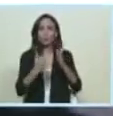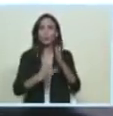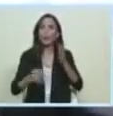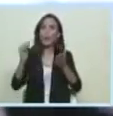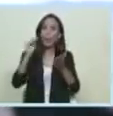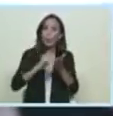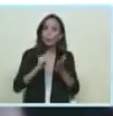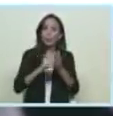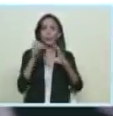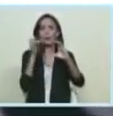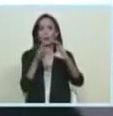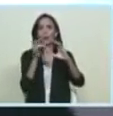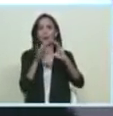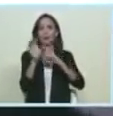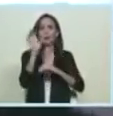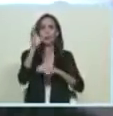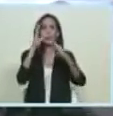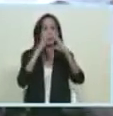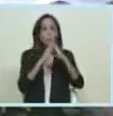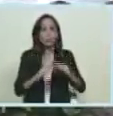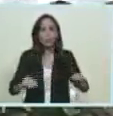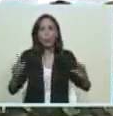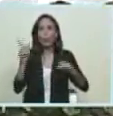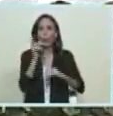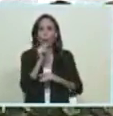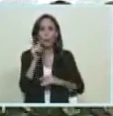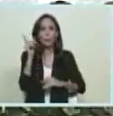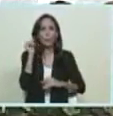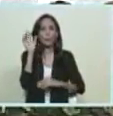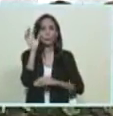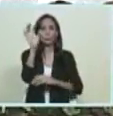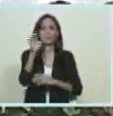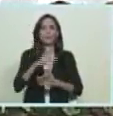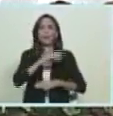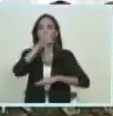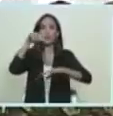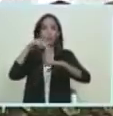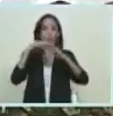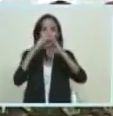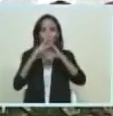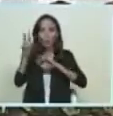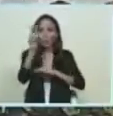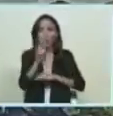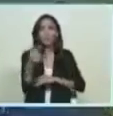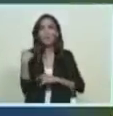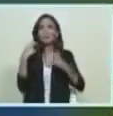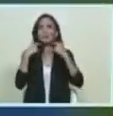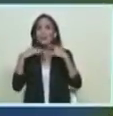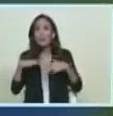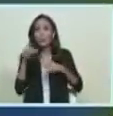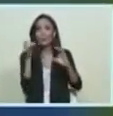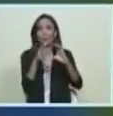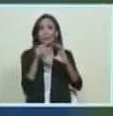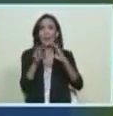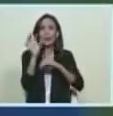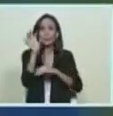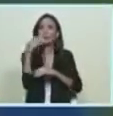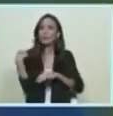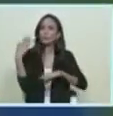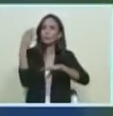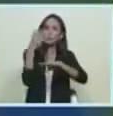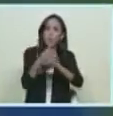reposición de carnet de todos los carnets de la patria a nivel nacional. si a usted se le perdió su carnet,